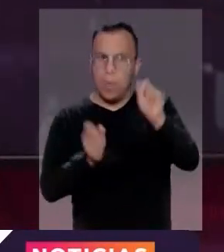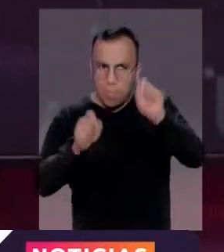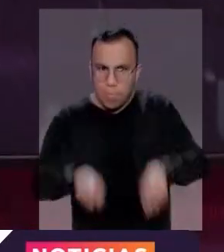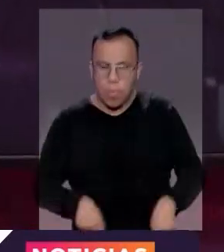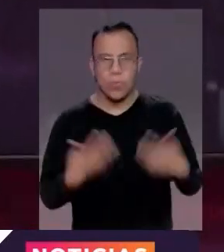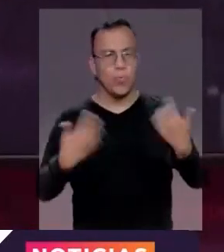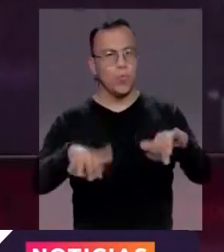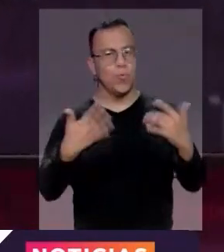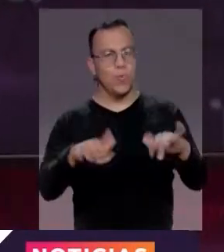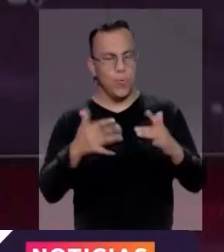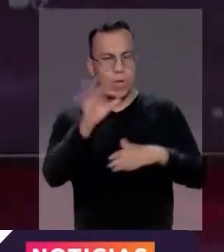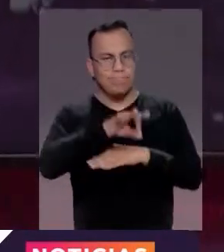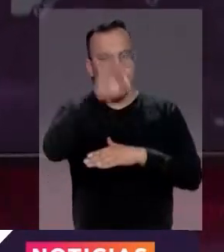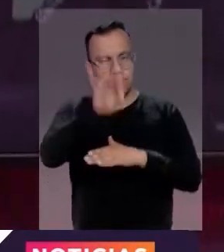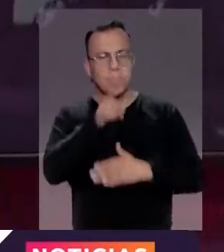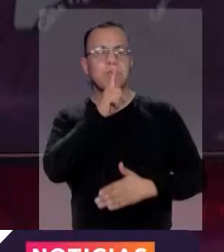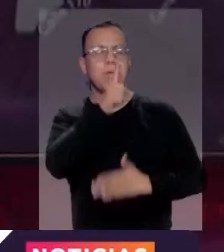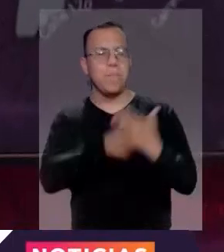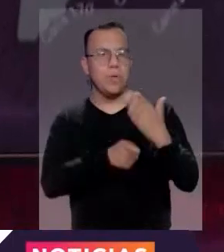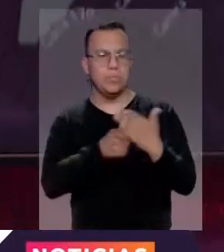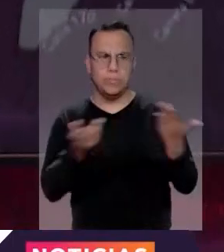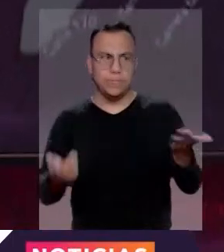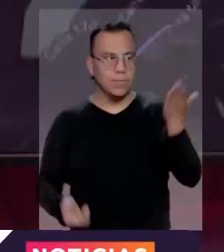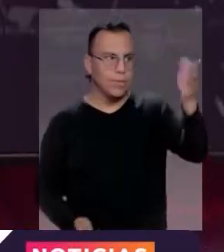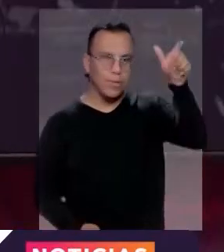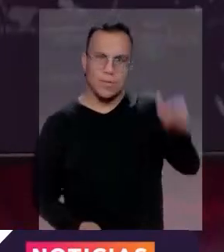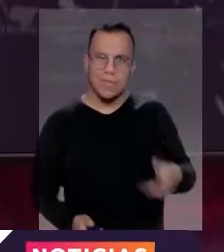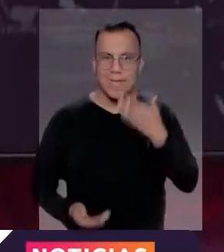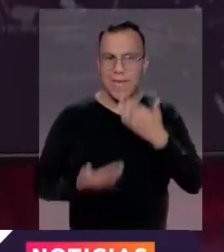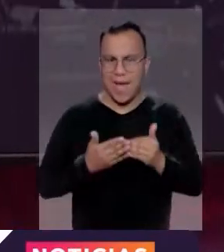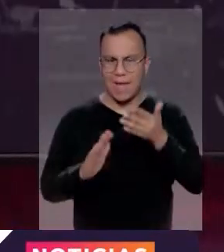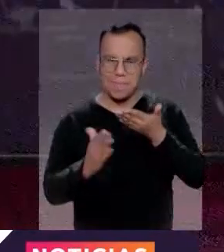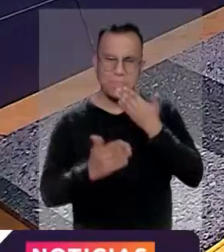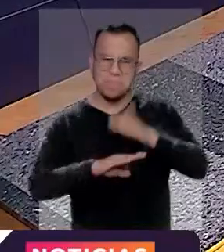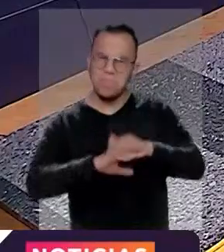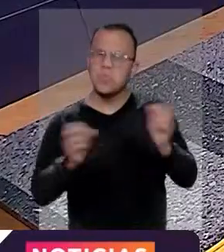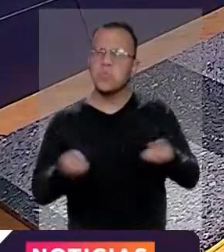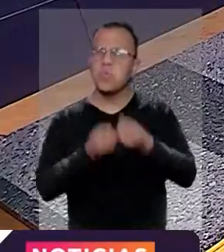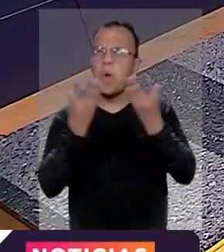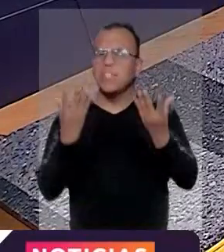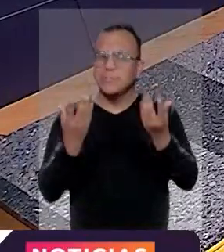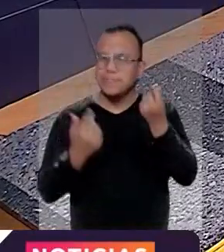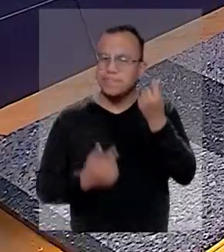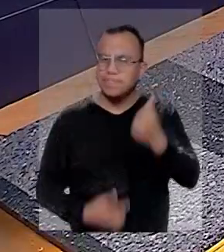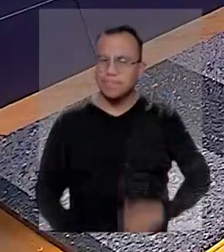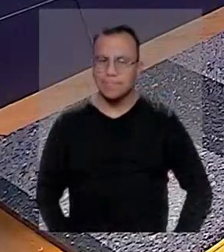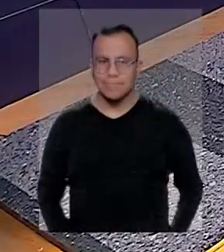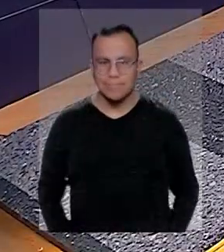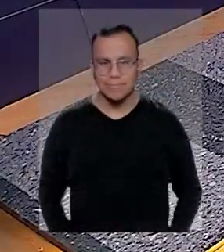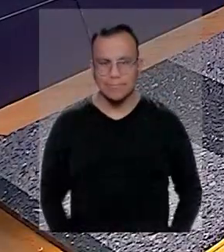una significativa deducción de impuestos. Daniela Spitia, buenas tardes. ¿Y de cuánto estamos hablando?